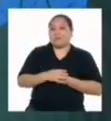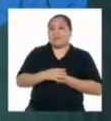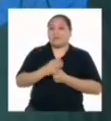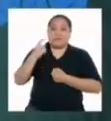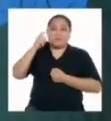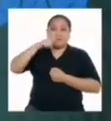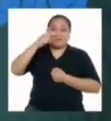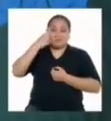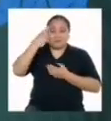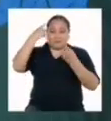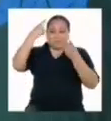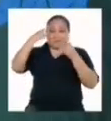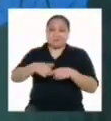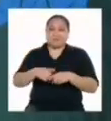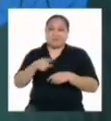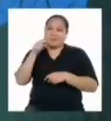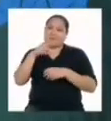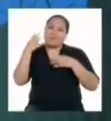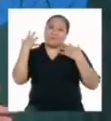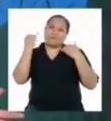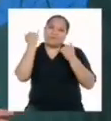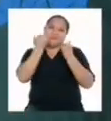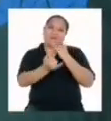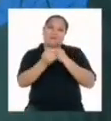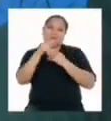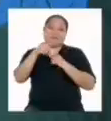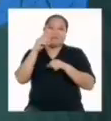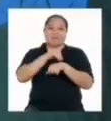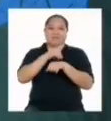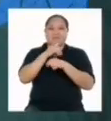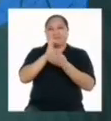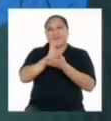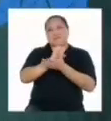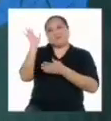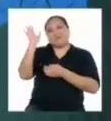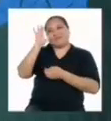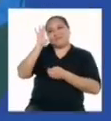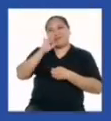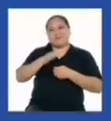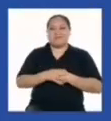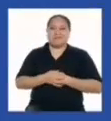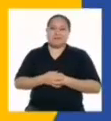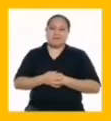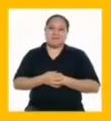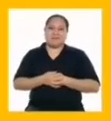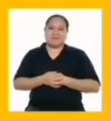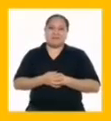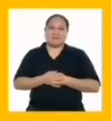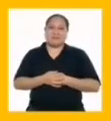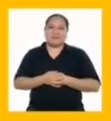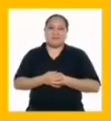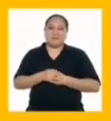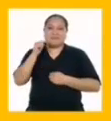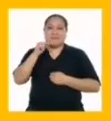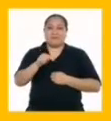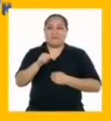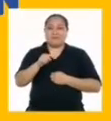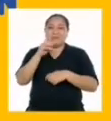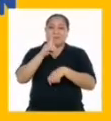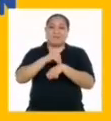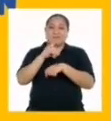de ponernos de acuerdo. Eso ha sido todo con la doctora Educación. ¡Hasta la próxima! Esto